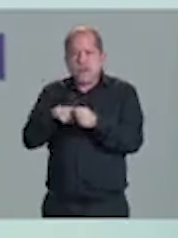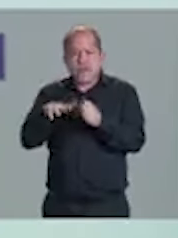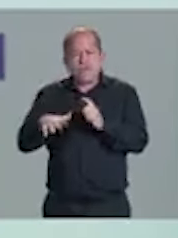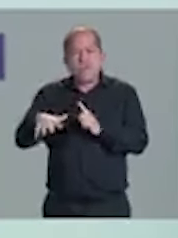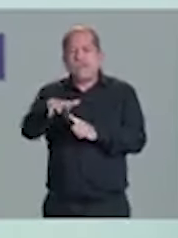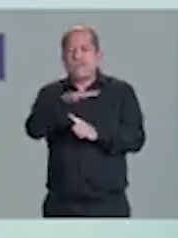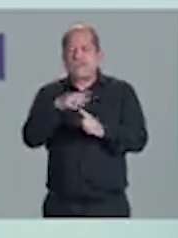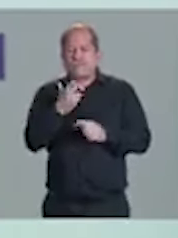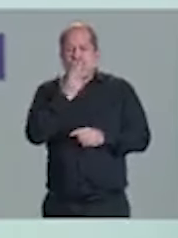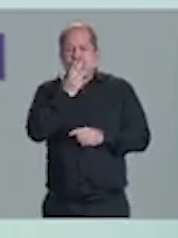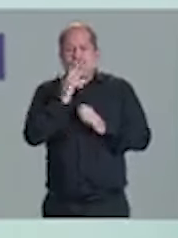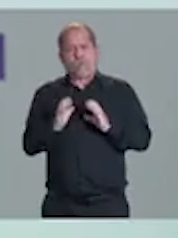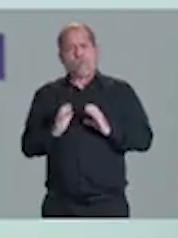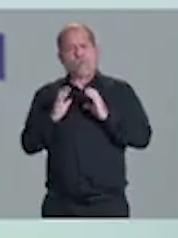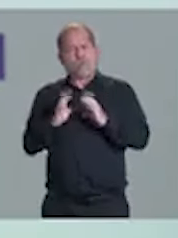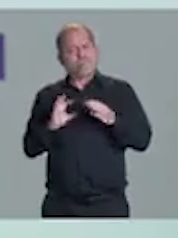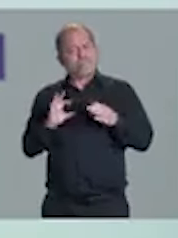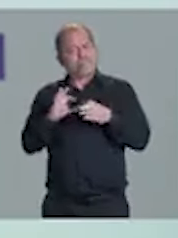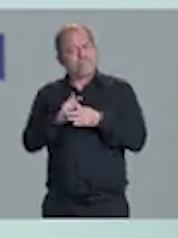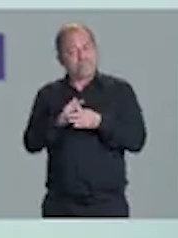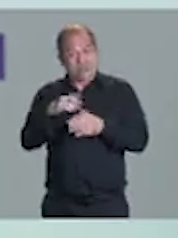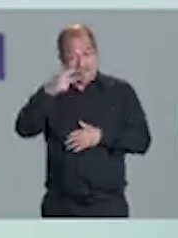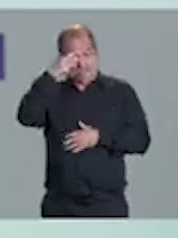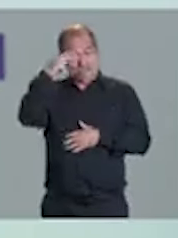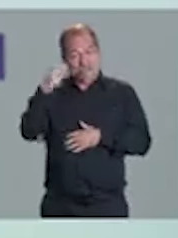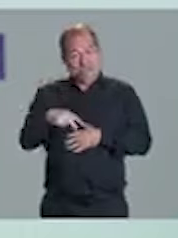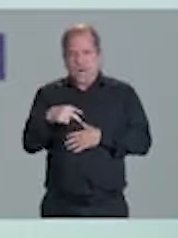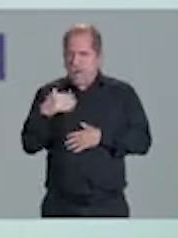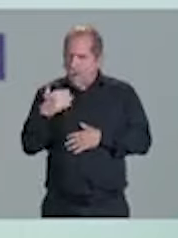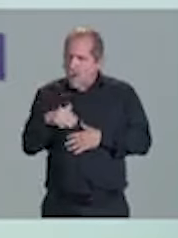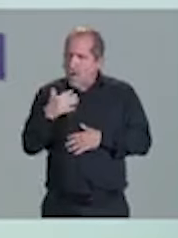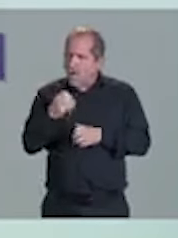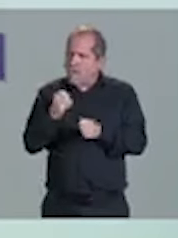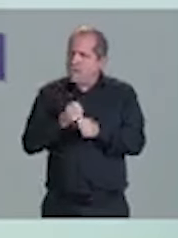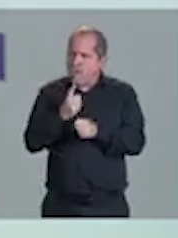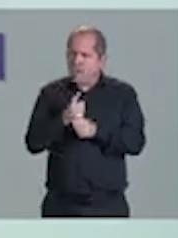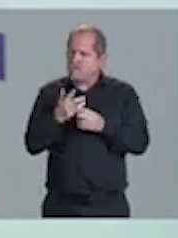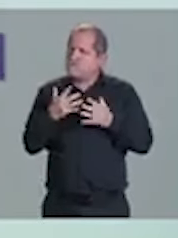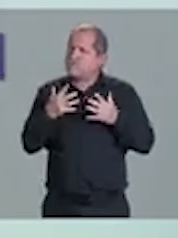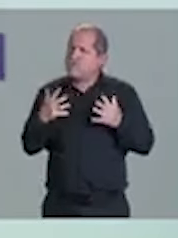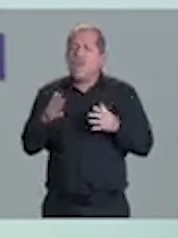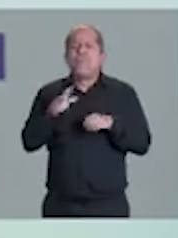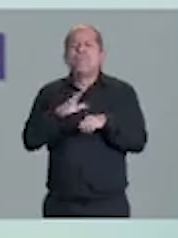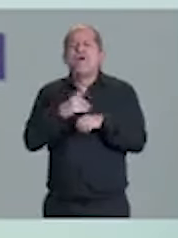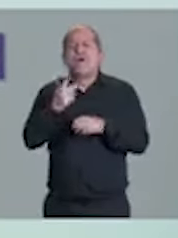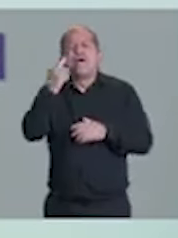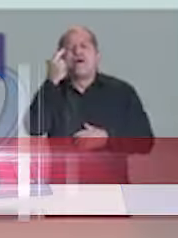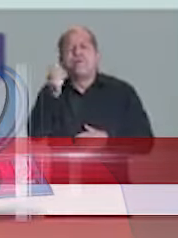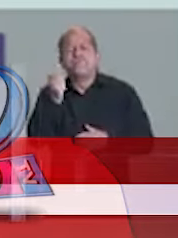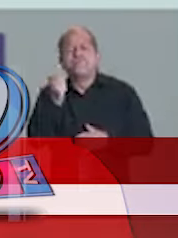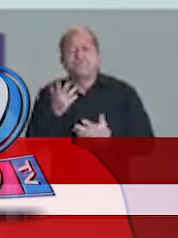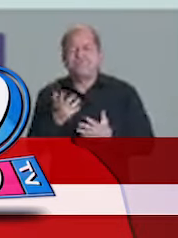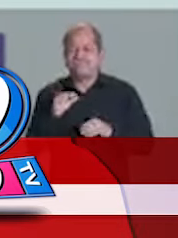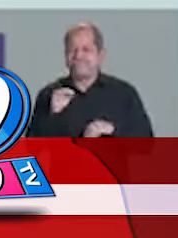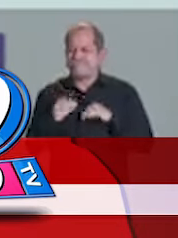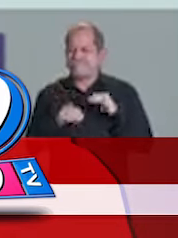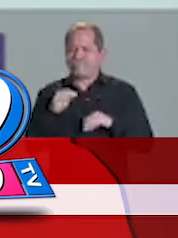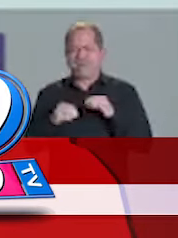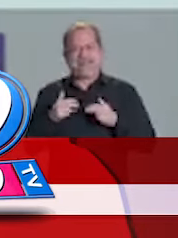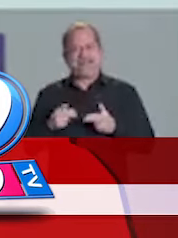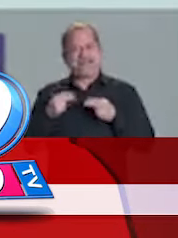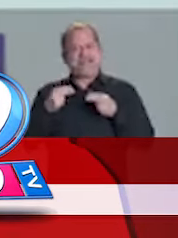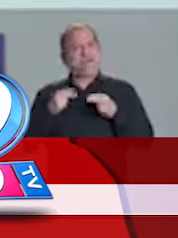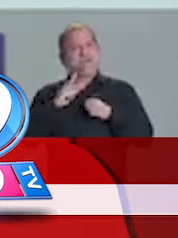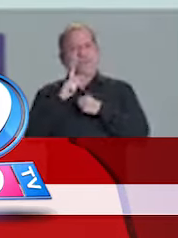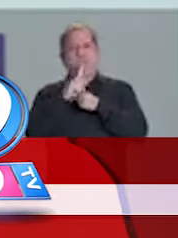una gran oportunidad para ser un país próspero en los próximos años, gracias al fenómeno del nearshoring, que está relocalizando las inversiones de